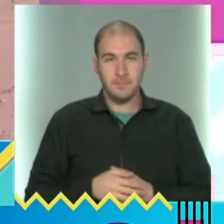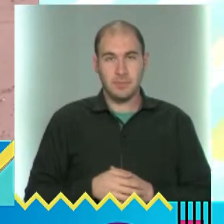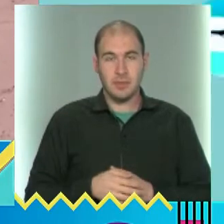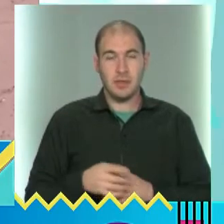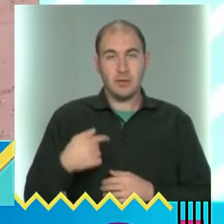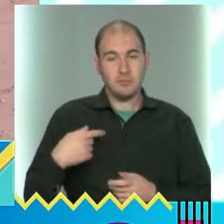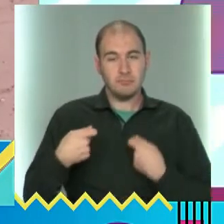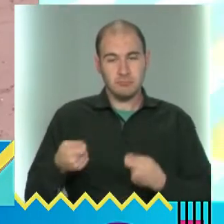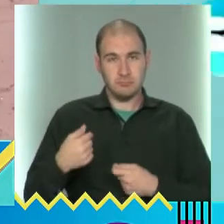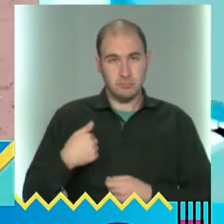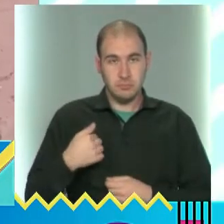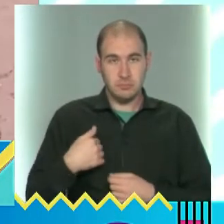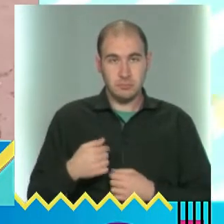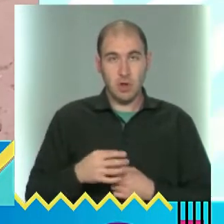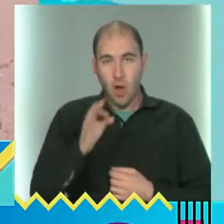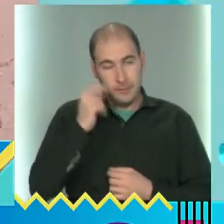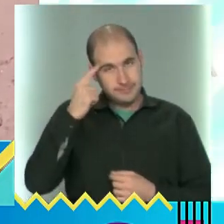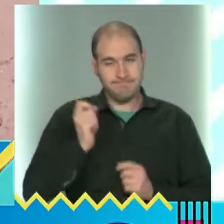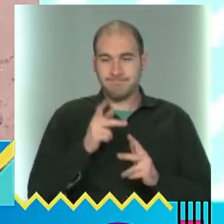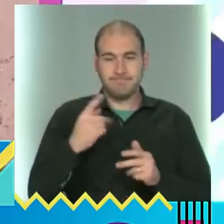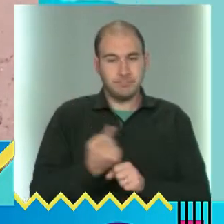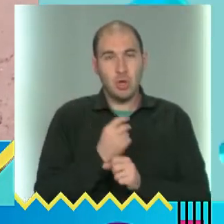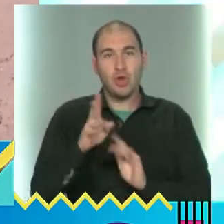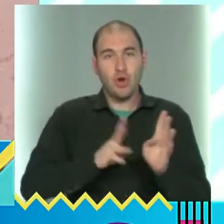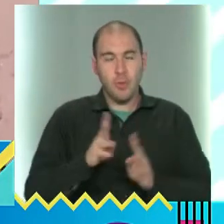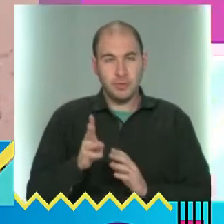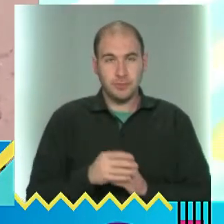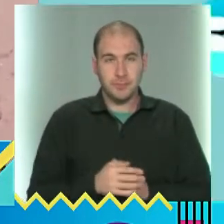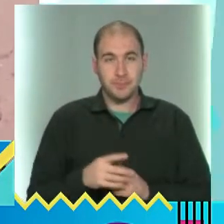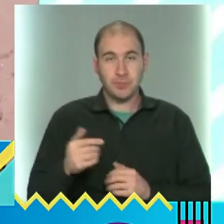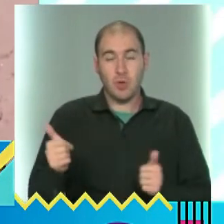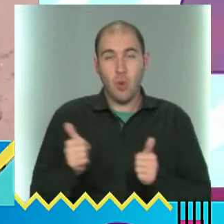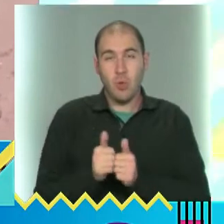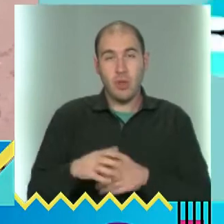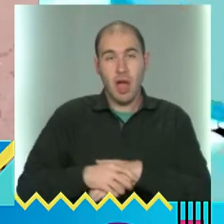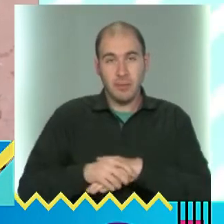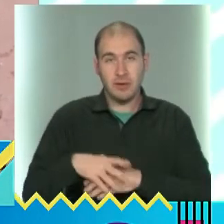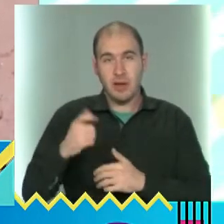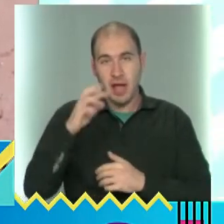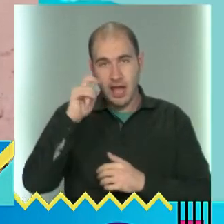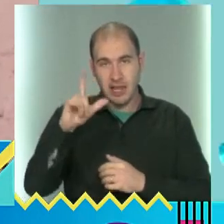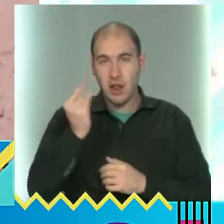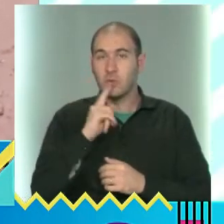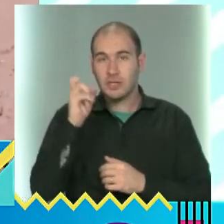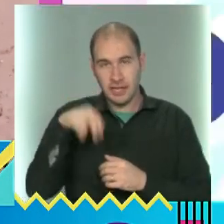yo del financiamiento personalmente no puedo opinar mucho porque el robot, que por cierto lo hicimos con un amigo, Gabriel Caballero de la UTN,